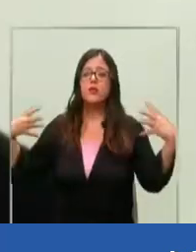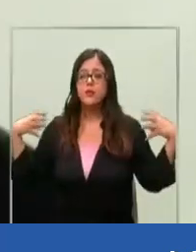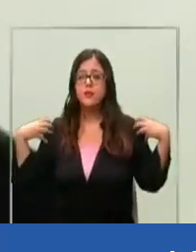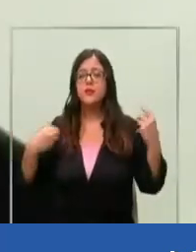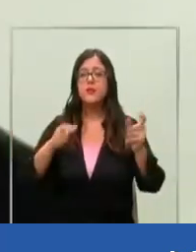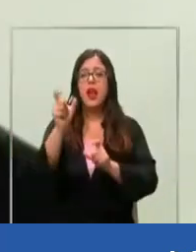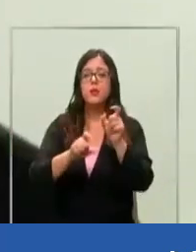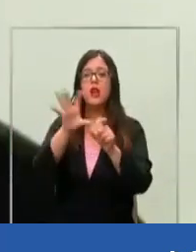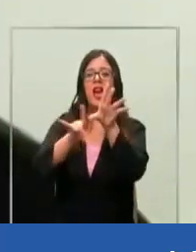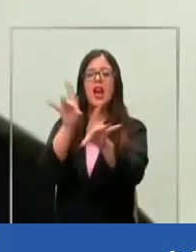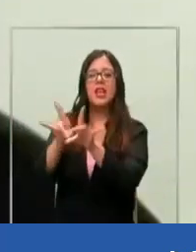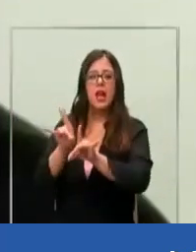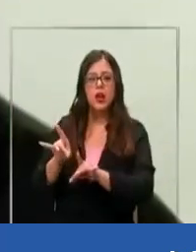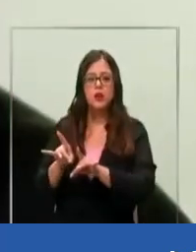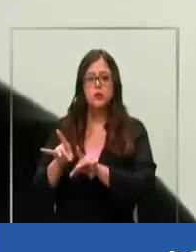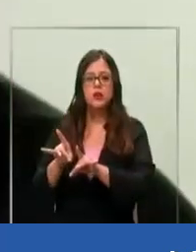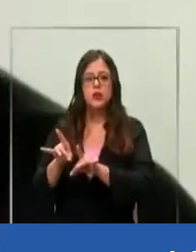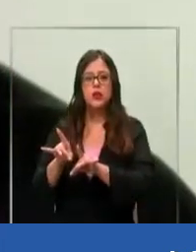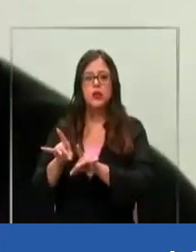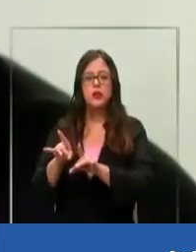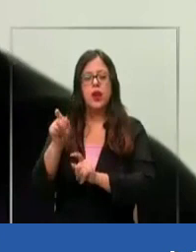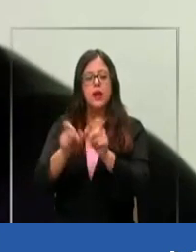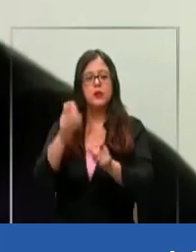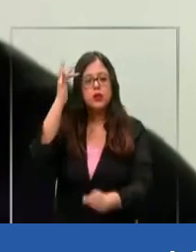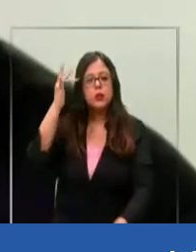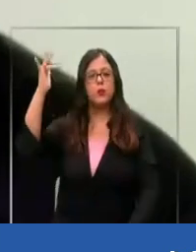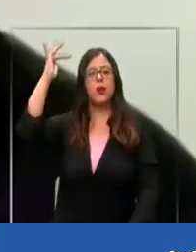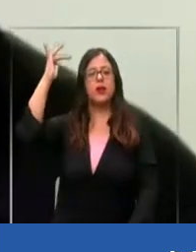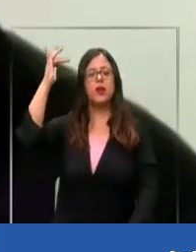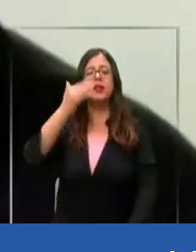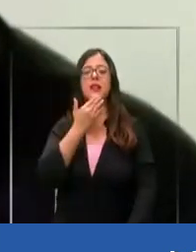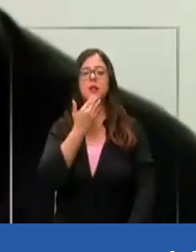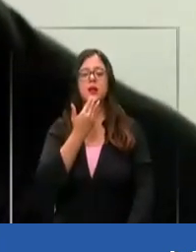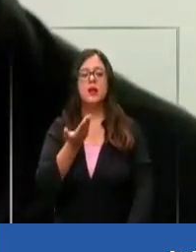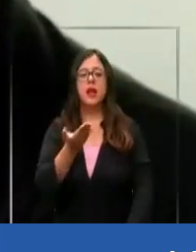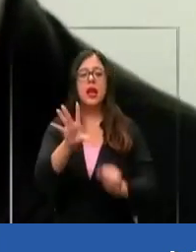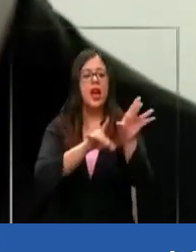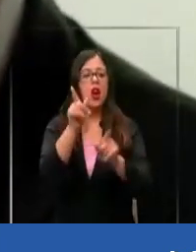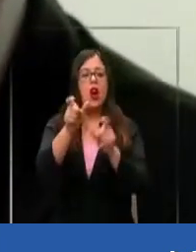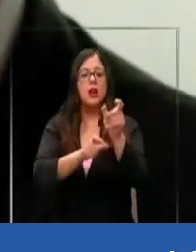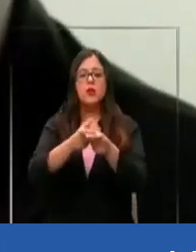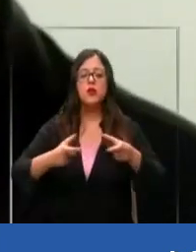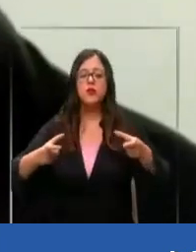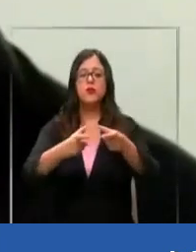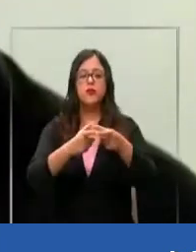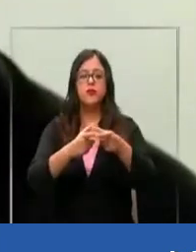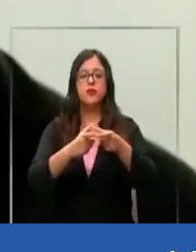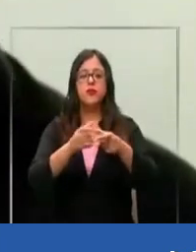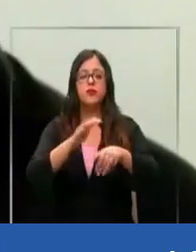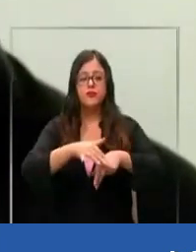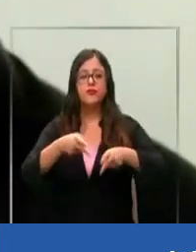aquellos que nombraron a los expertos y nombraron a los de la Comisión de